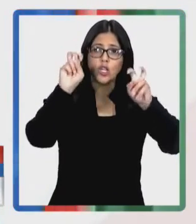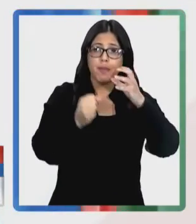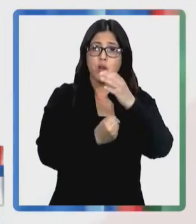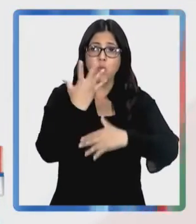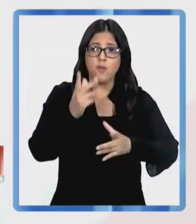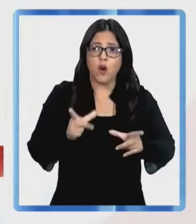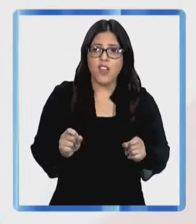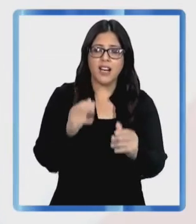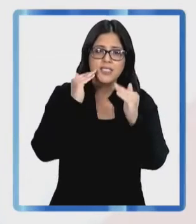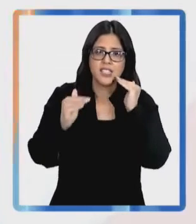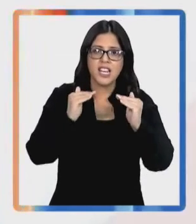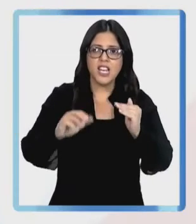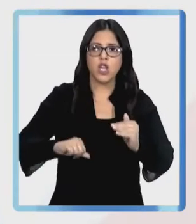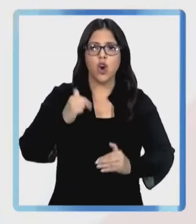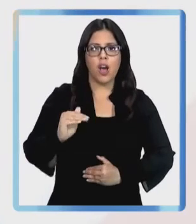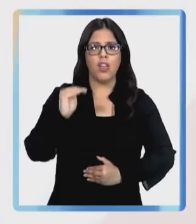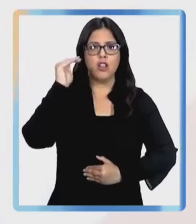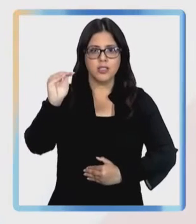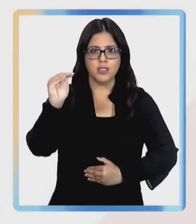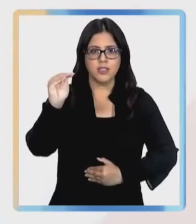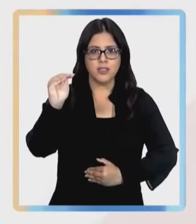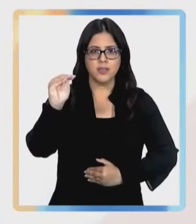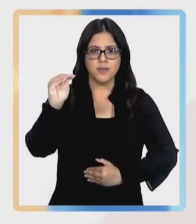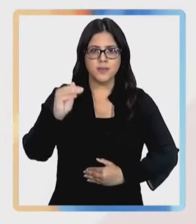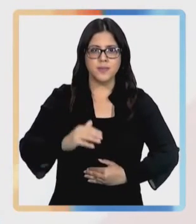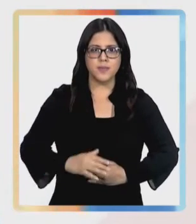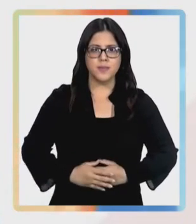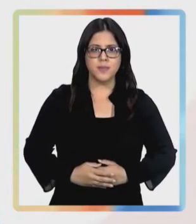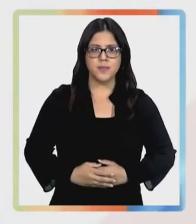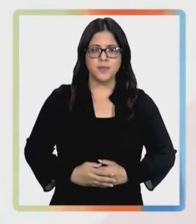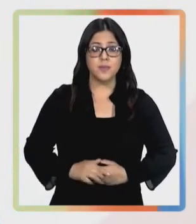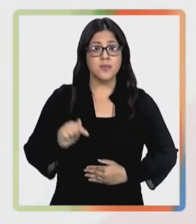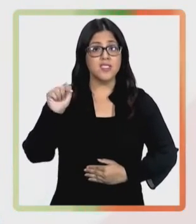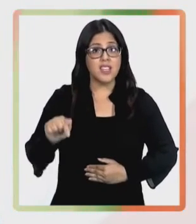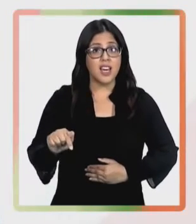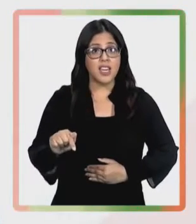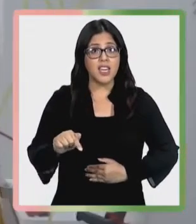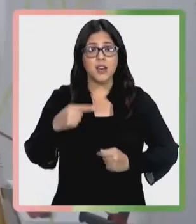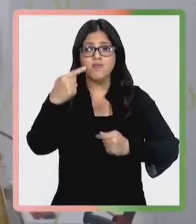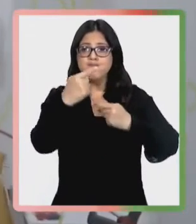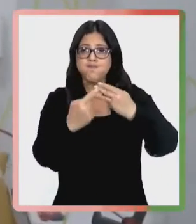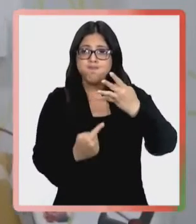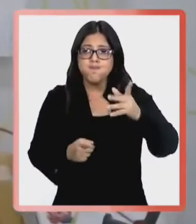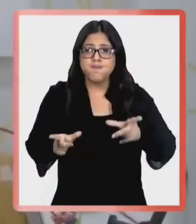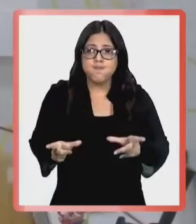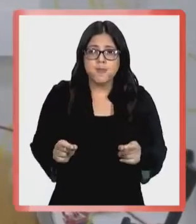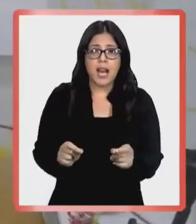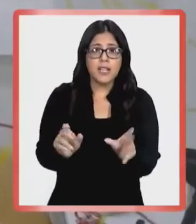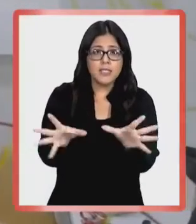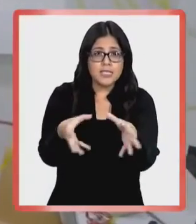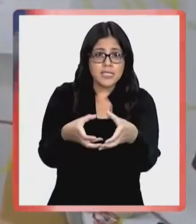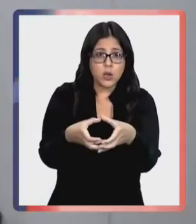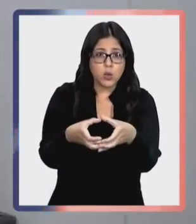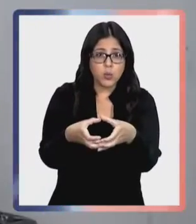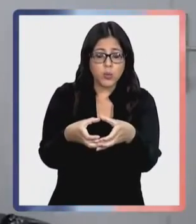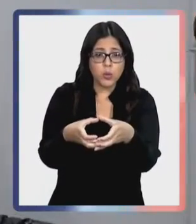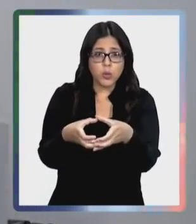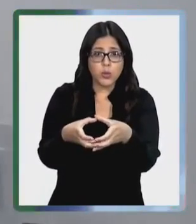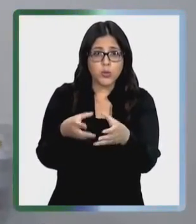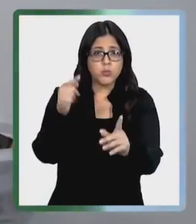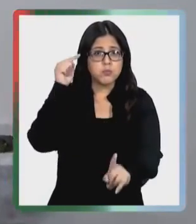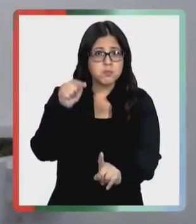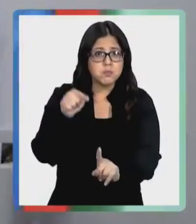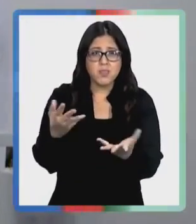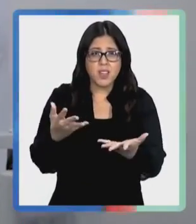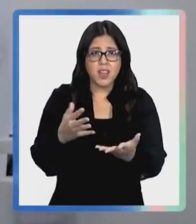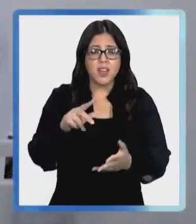entre niños, niñas y adolescentes. Los principales tipos de cánceres en ese grupo de edad